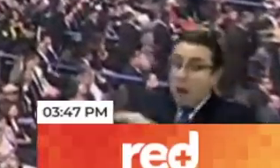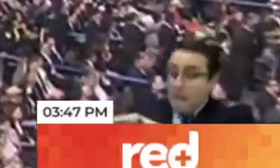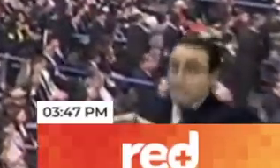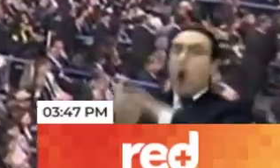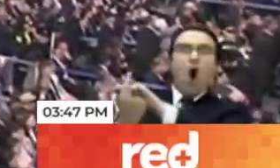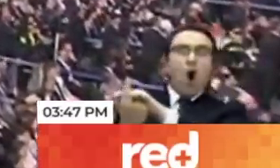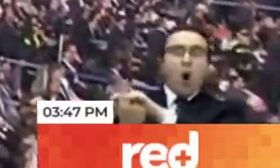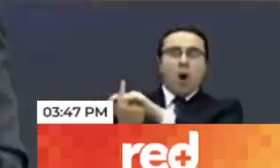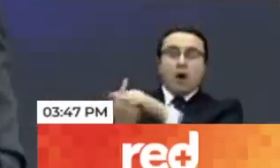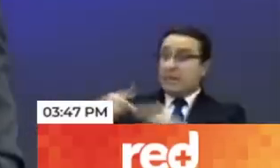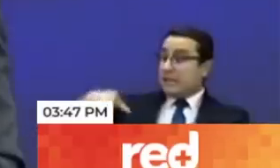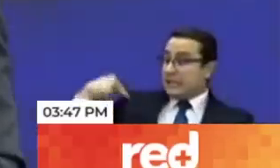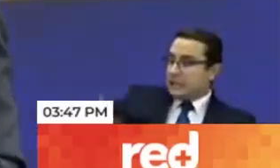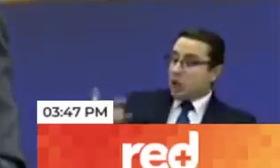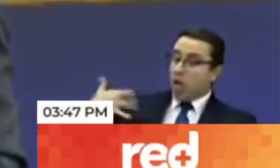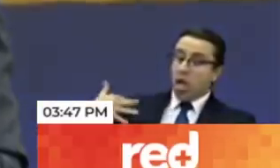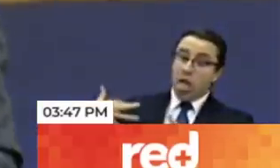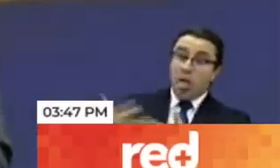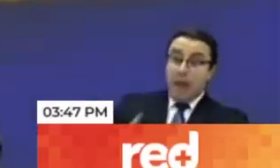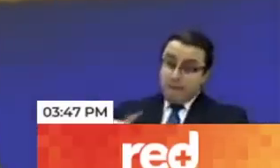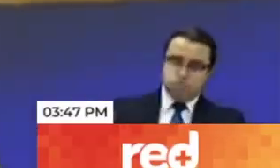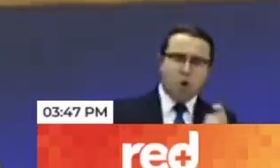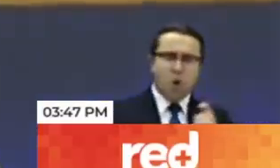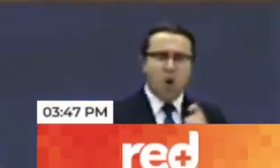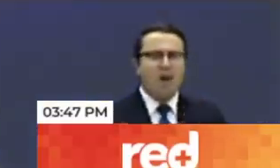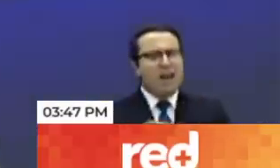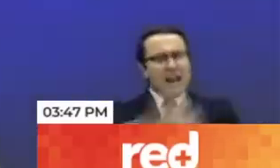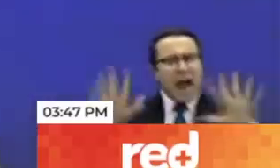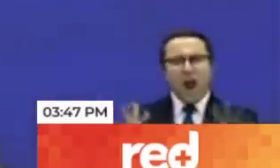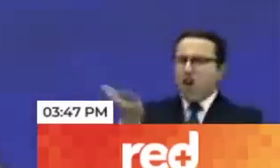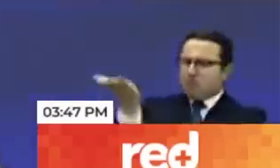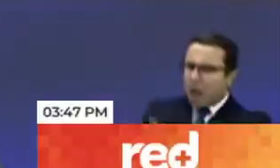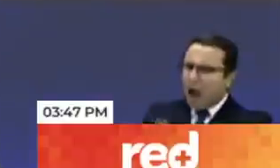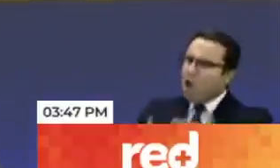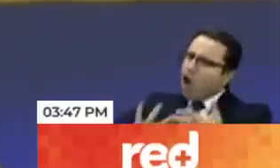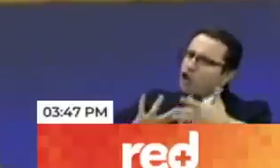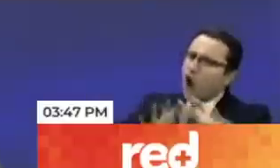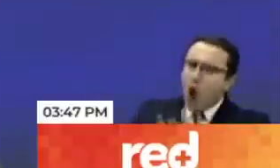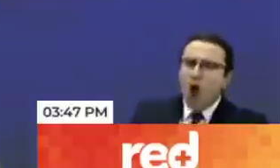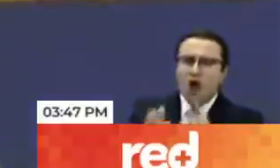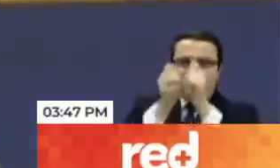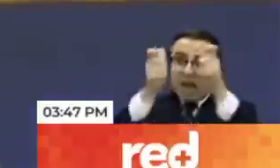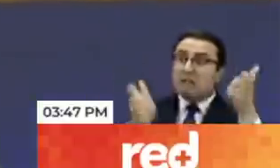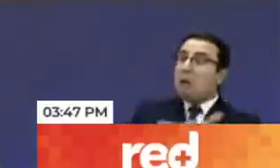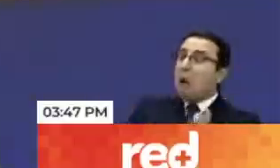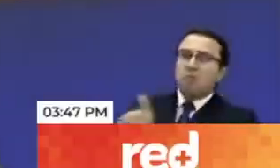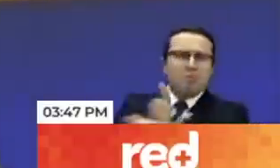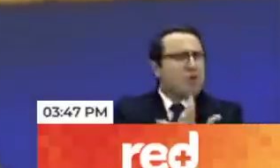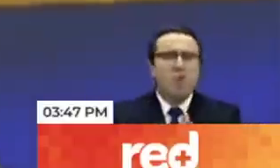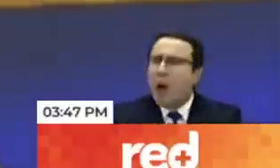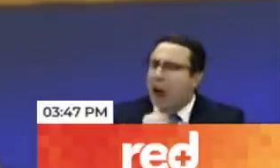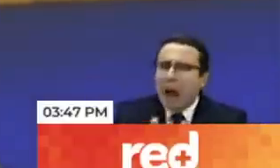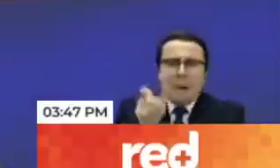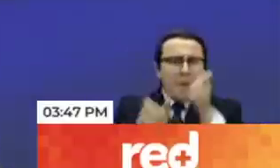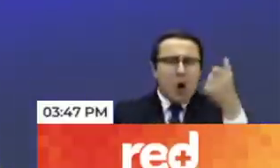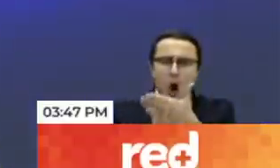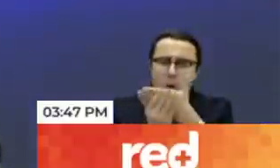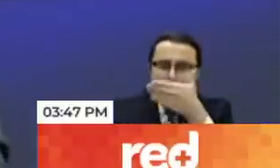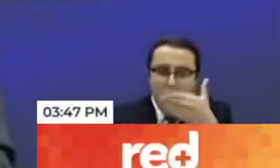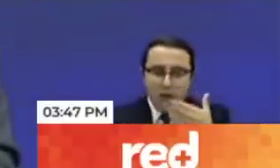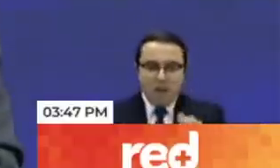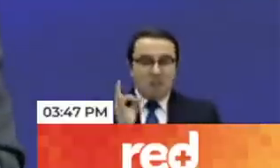Porque, por supuesto, el reclamo, el dolor, la ausencia y la pobreza convivieron siempre con las hegemonías, con los